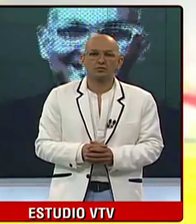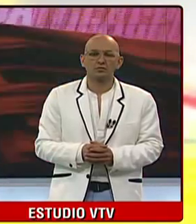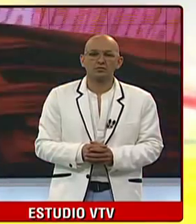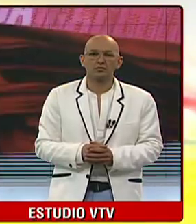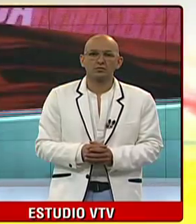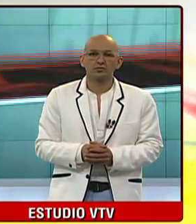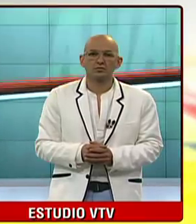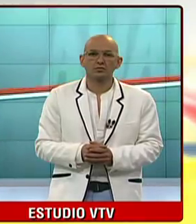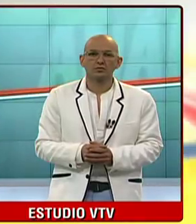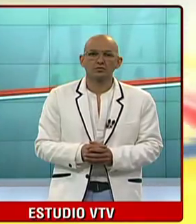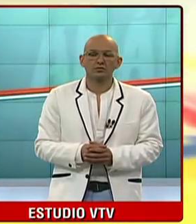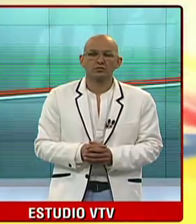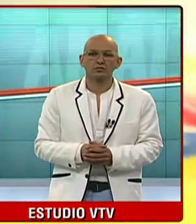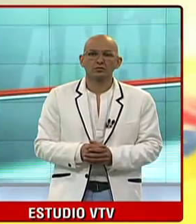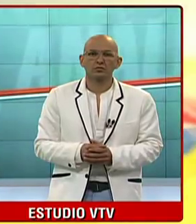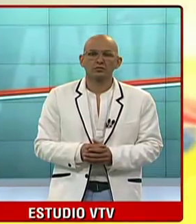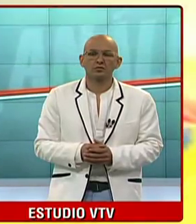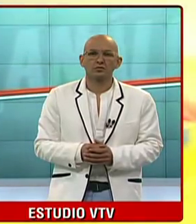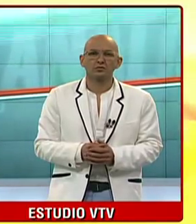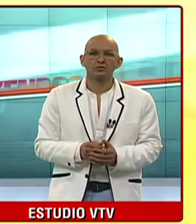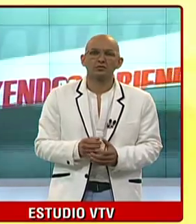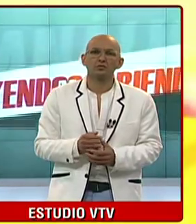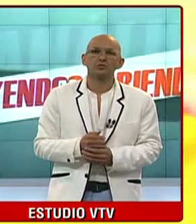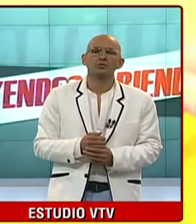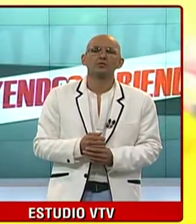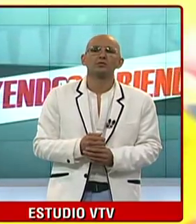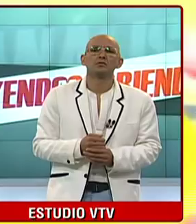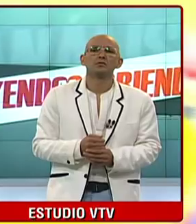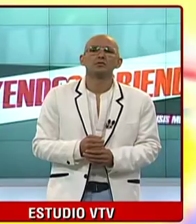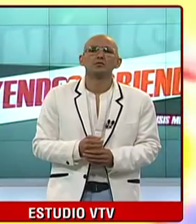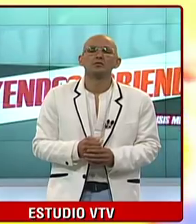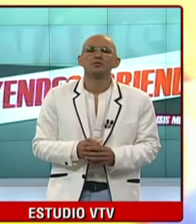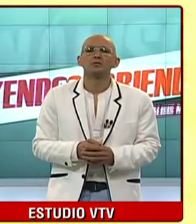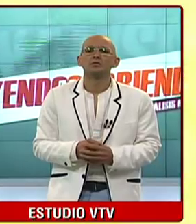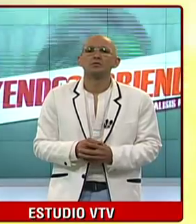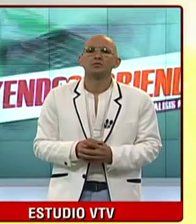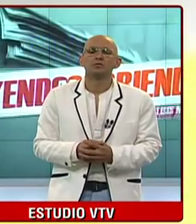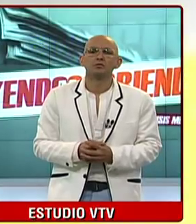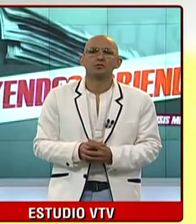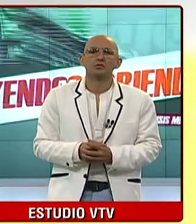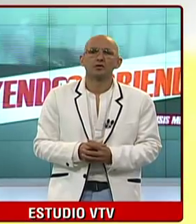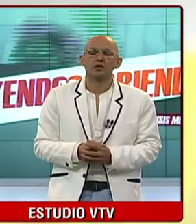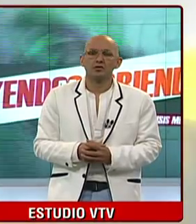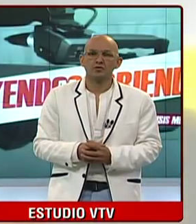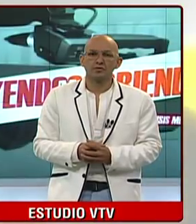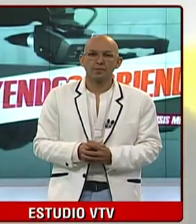120 generales se fueron para la Plaza Altamira. ¿Y dónde están ellos ahora?